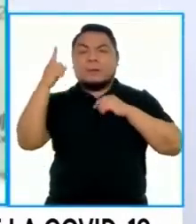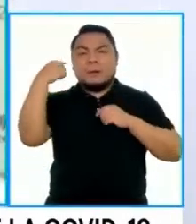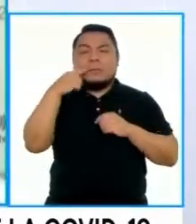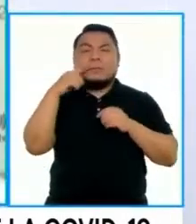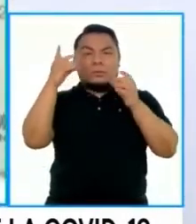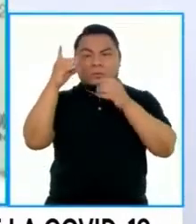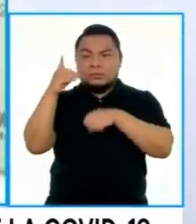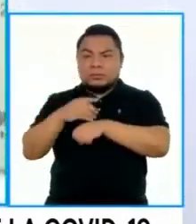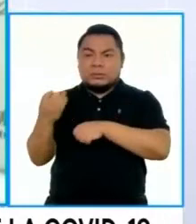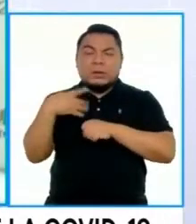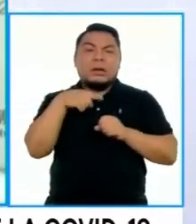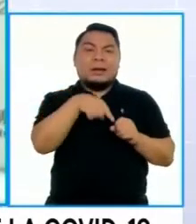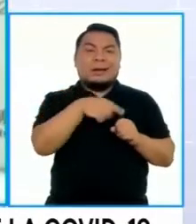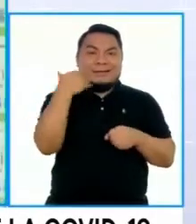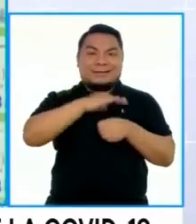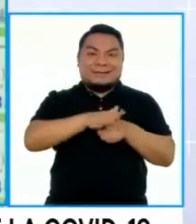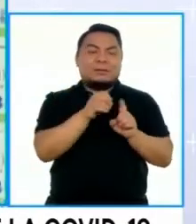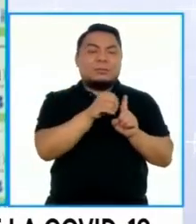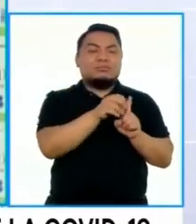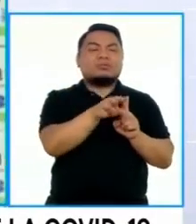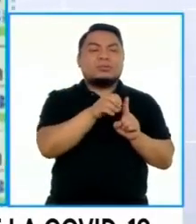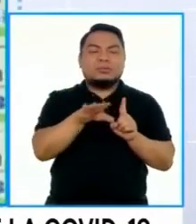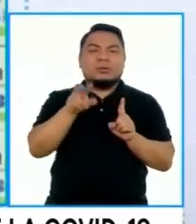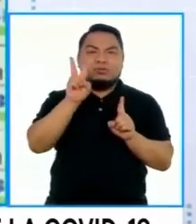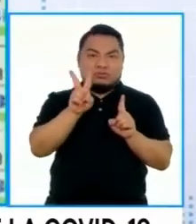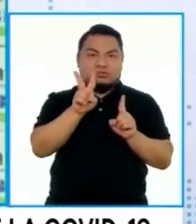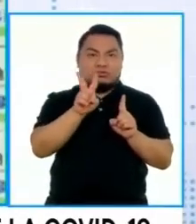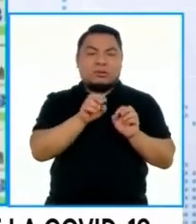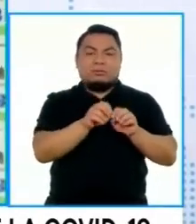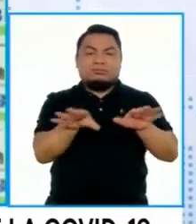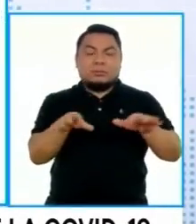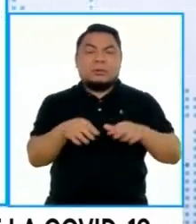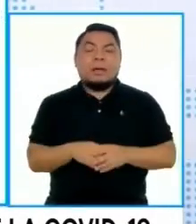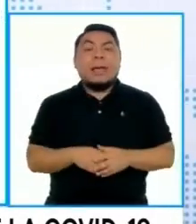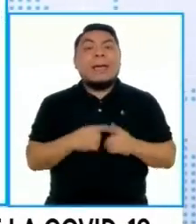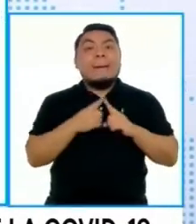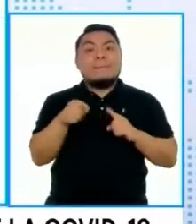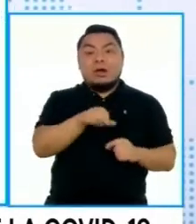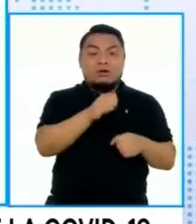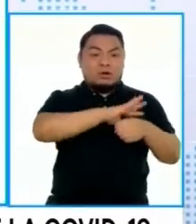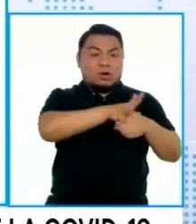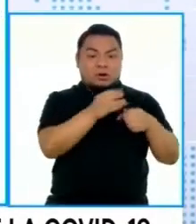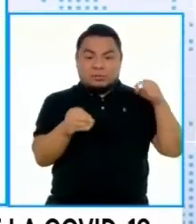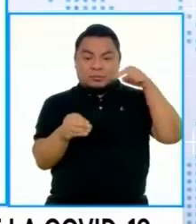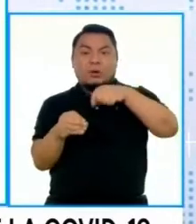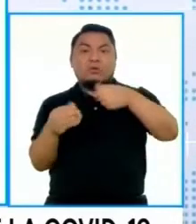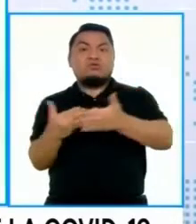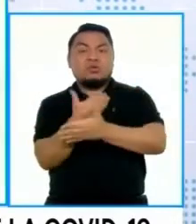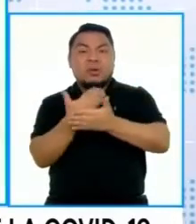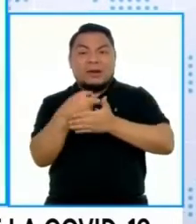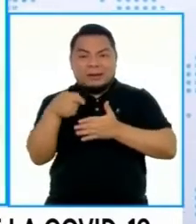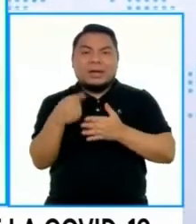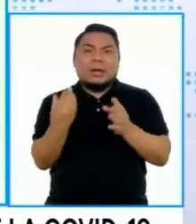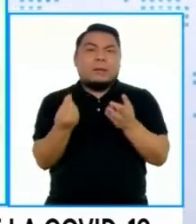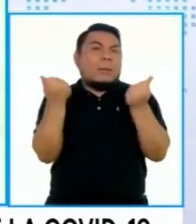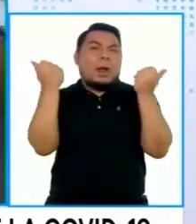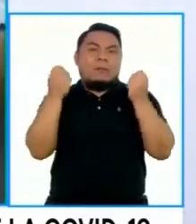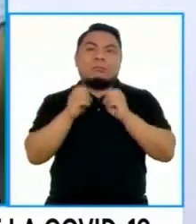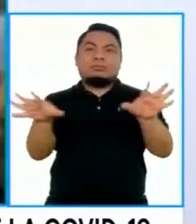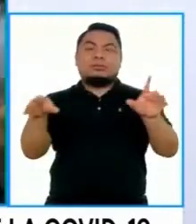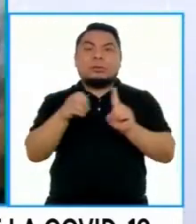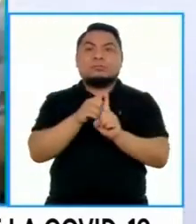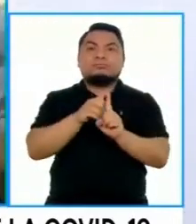médicas, pero esta cepa lo que haría es que la persona contagiada tendría mayor posibilidad